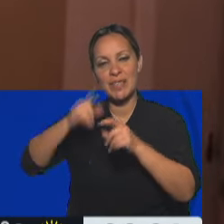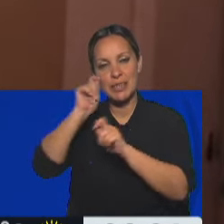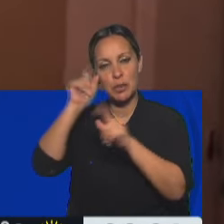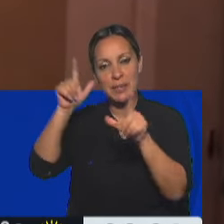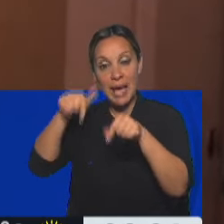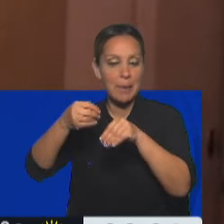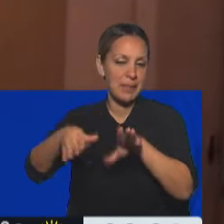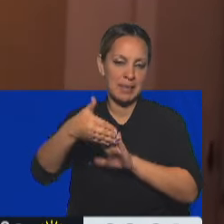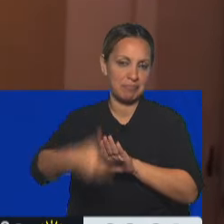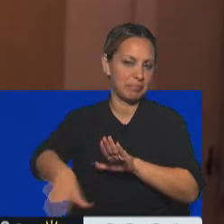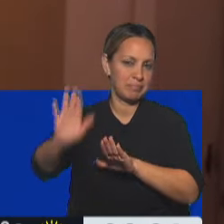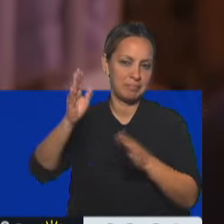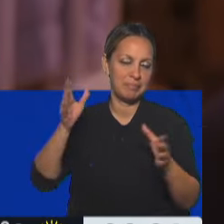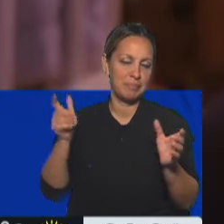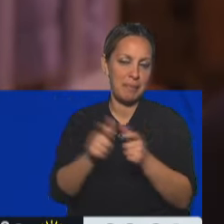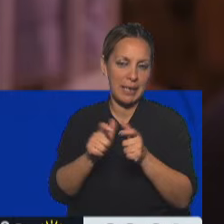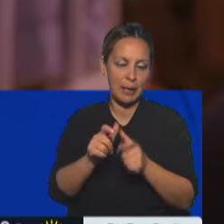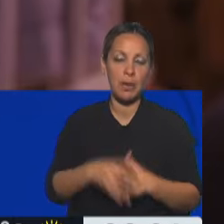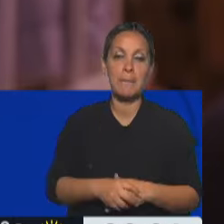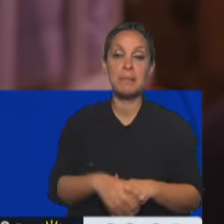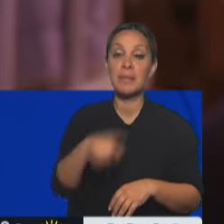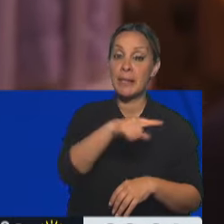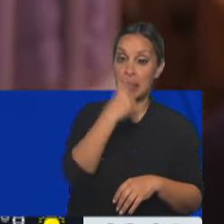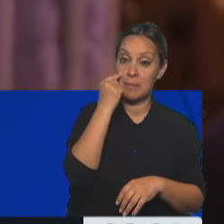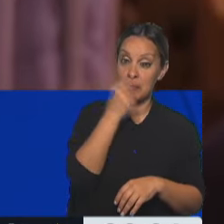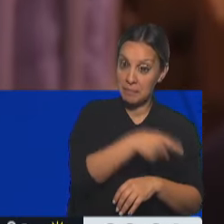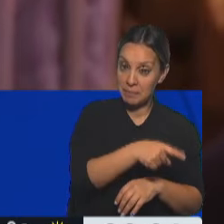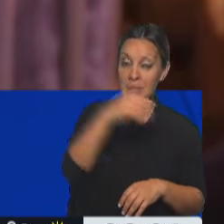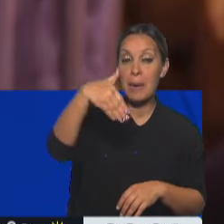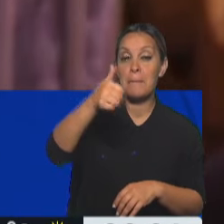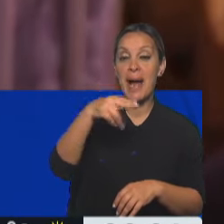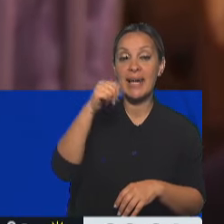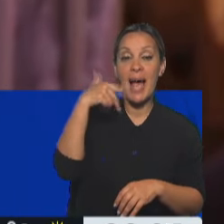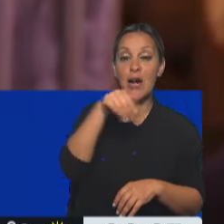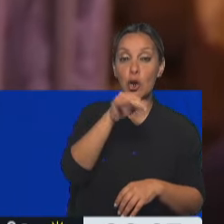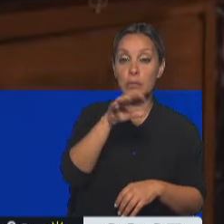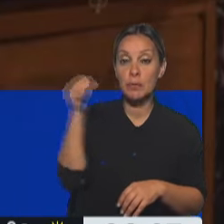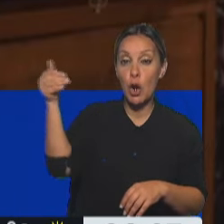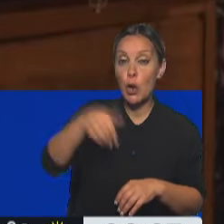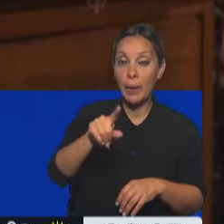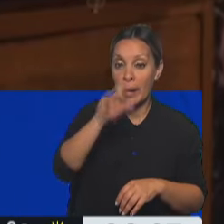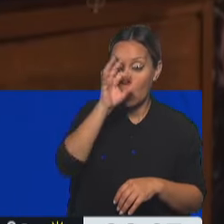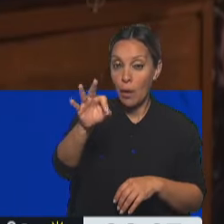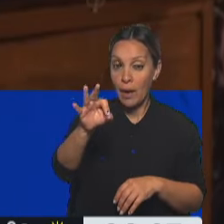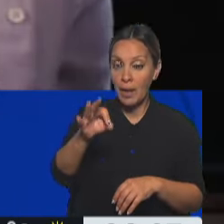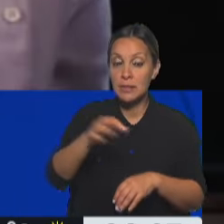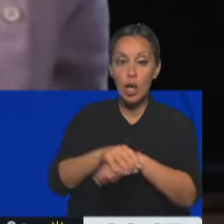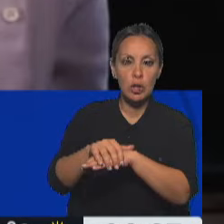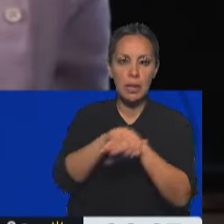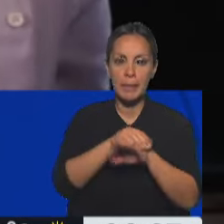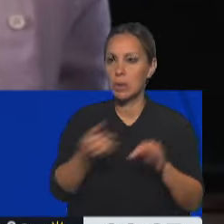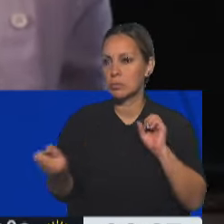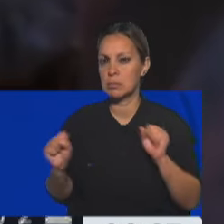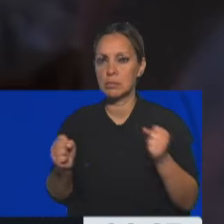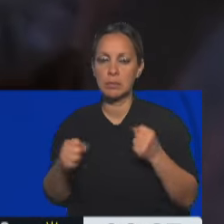película, con un pequeño grupo de amigos, pero Mariano, que es un desprolijo importante, no llega y los amigos que lo esperan en su casa se van poniendo cada vez